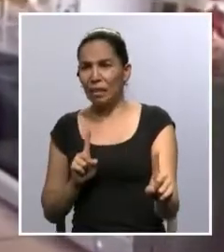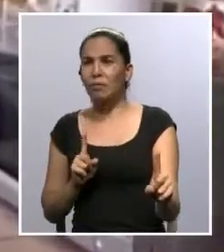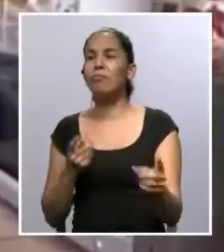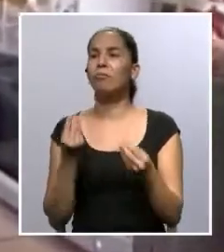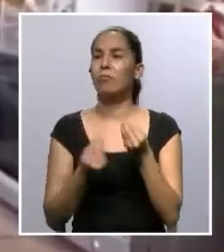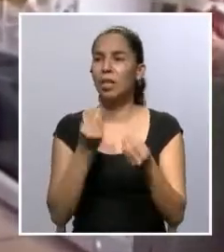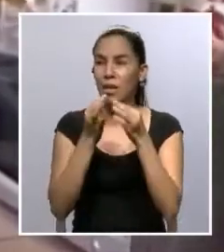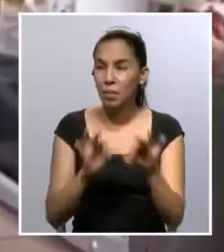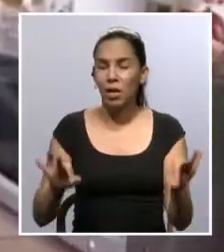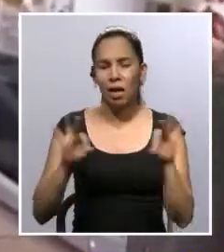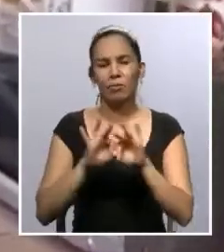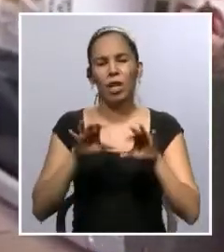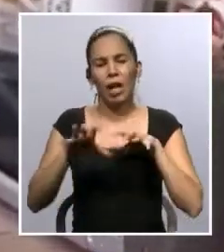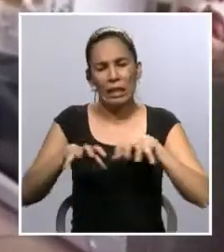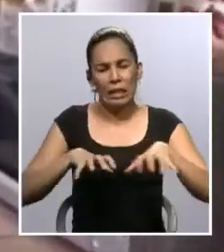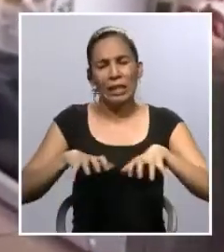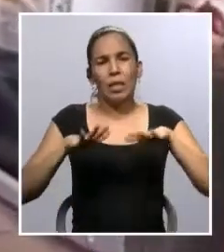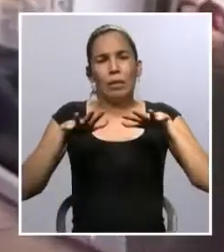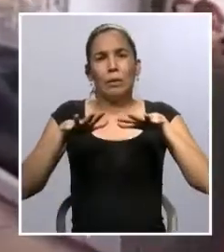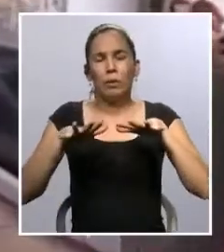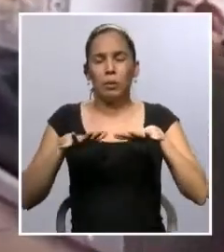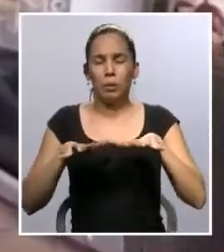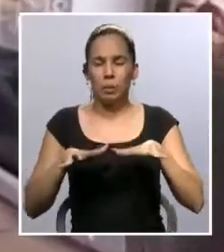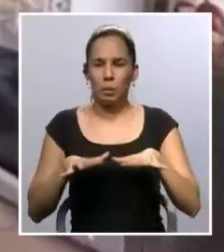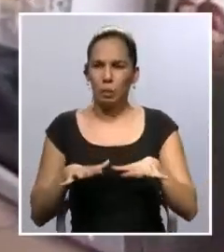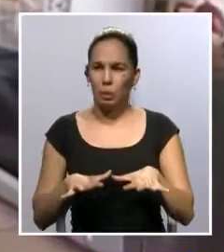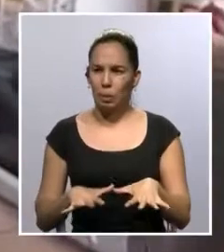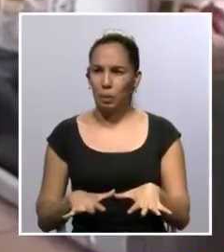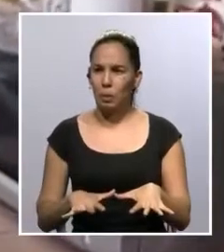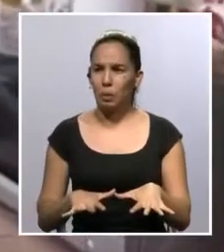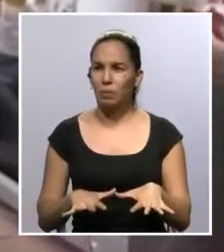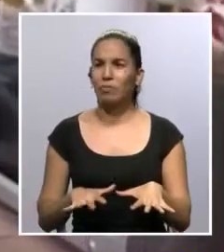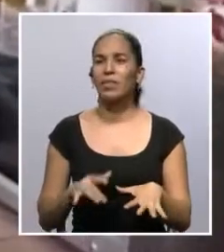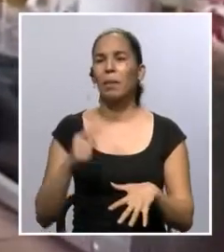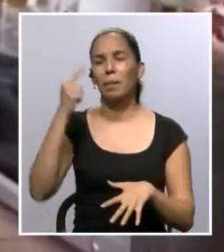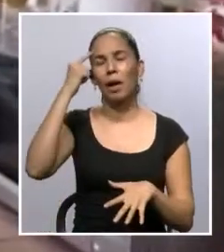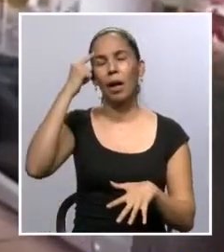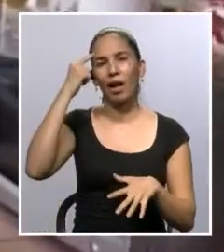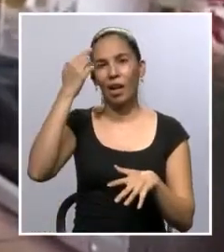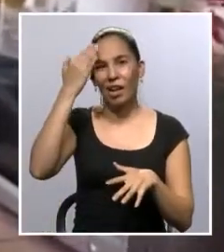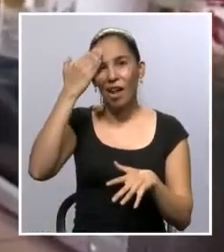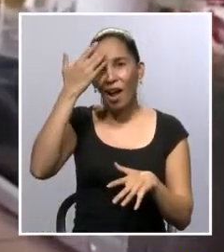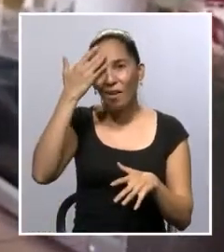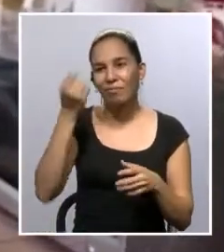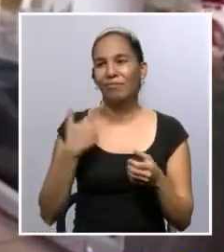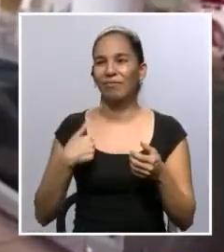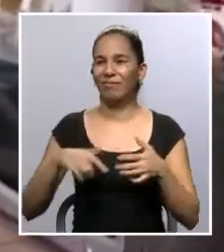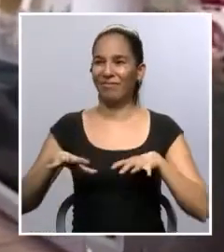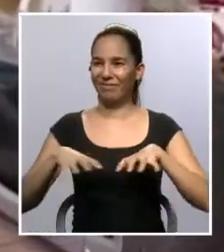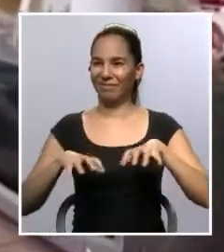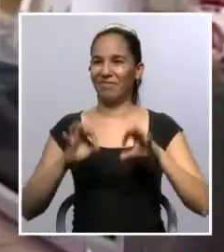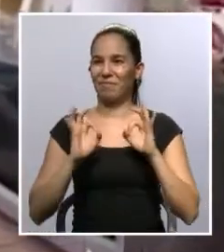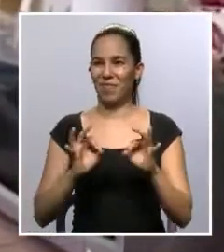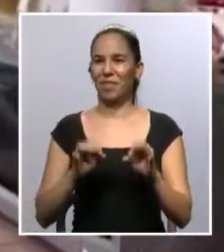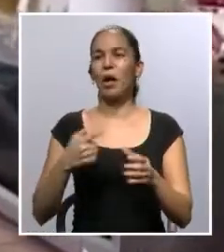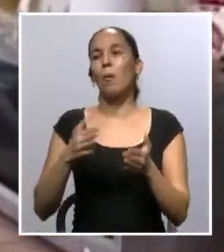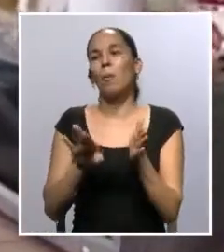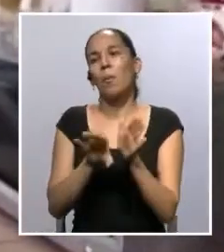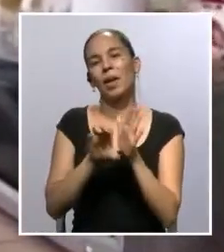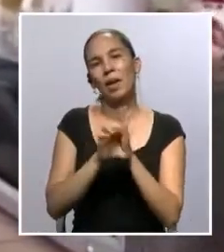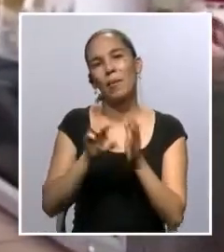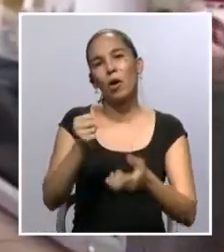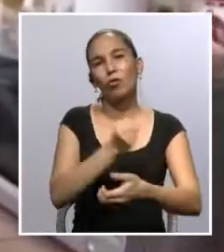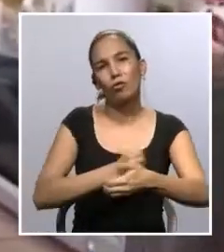que é muito importante fazer uma atividade relaxante ou algo para distrair nossa mente. No meu caso, eu gosto